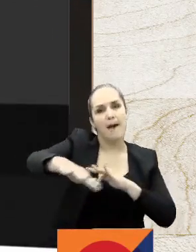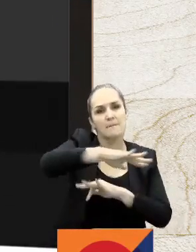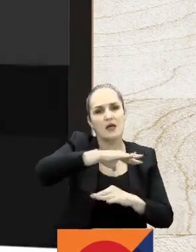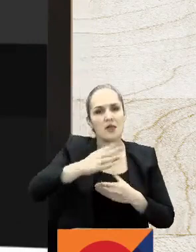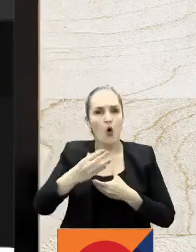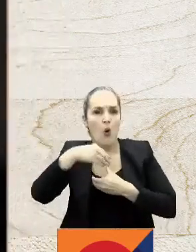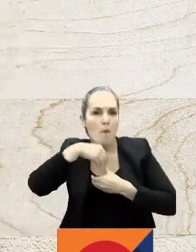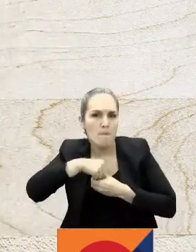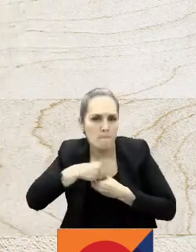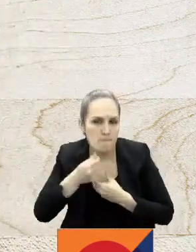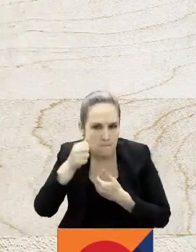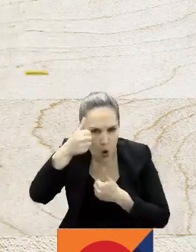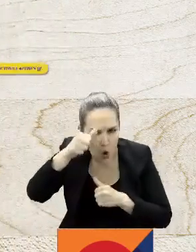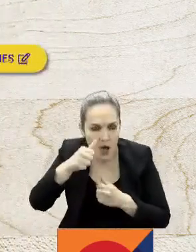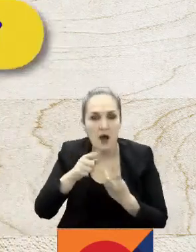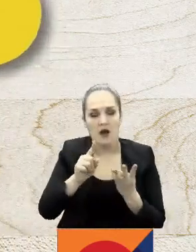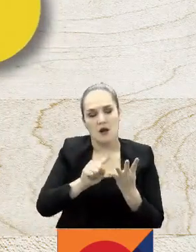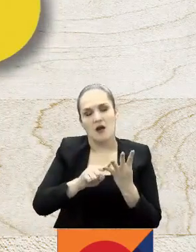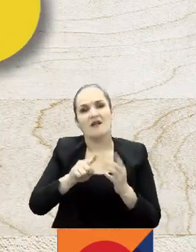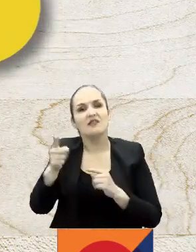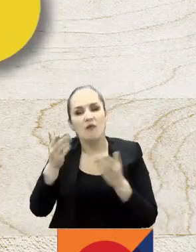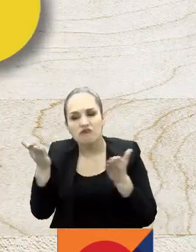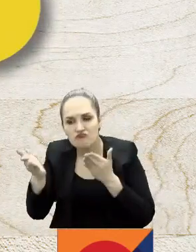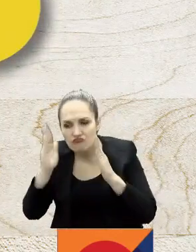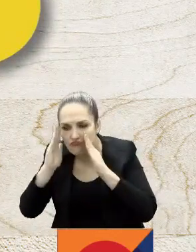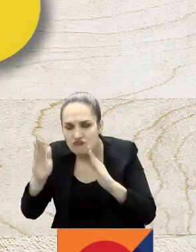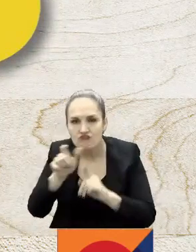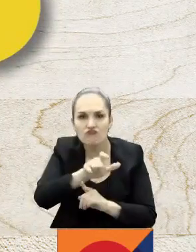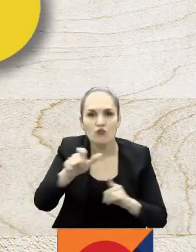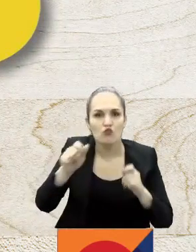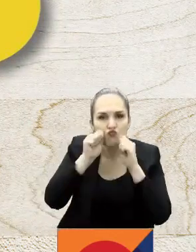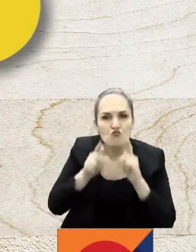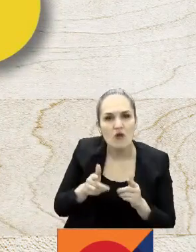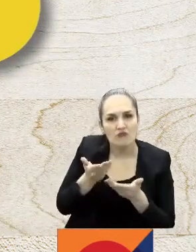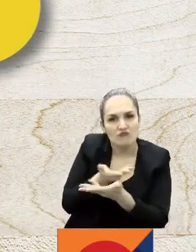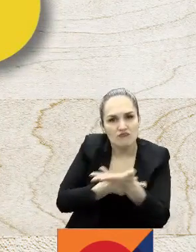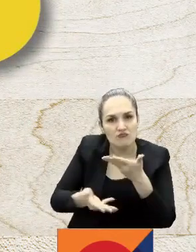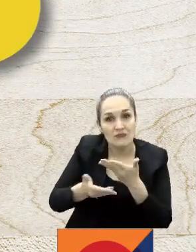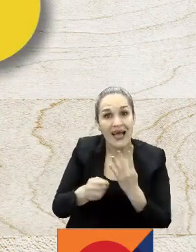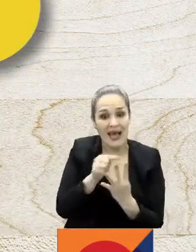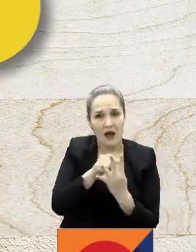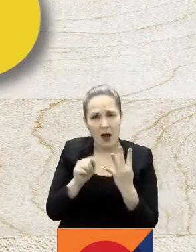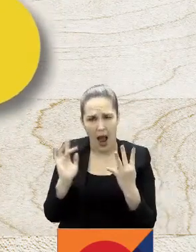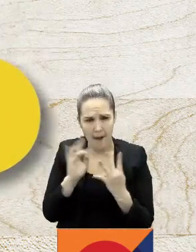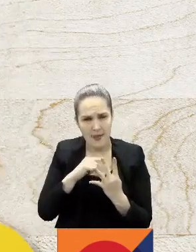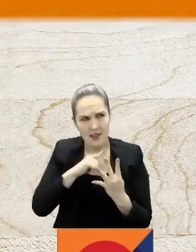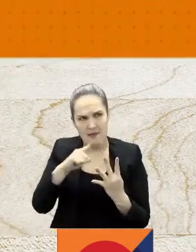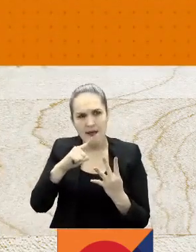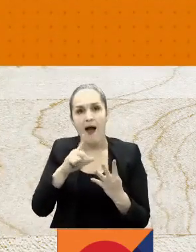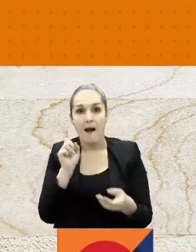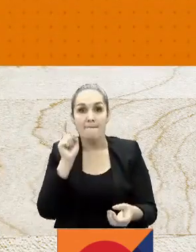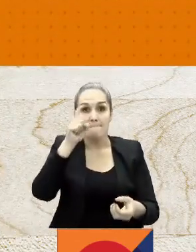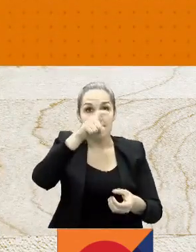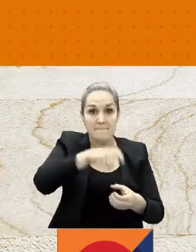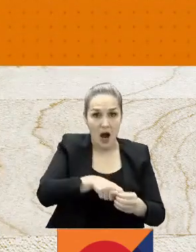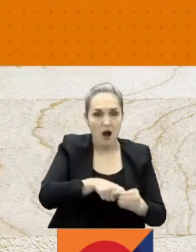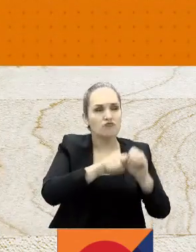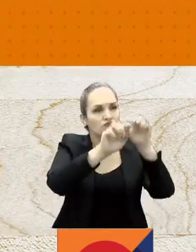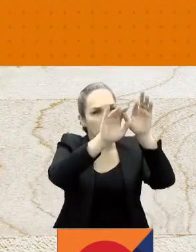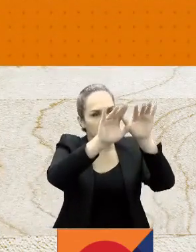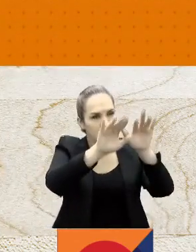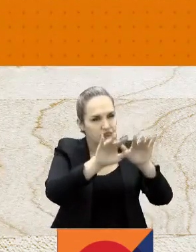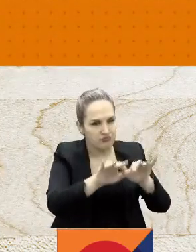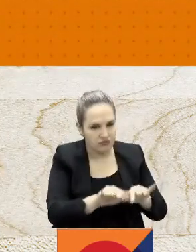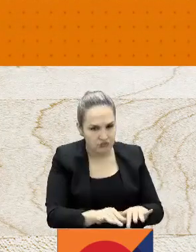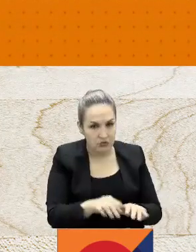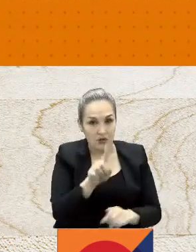servicio humanitario, entre otros. De clic en formulario de postulaciones, llene los datos que le solicitan y